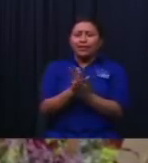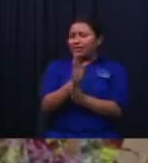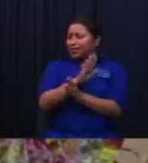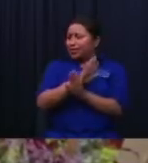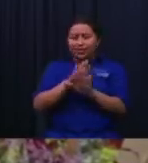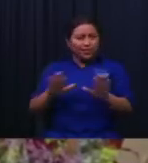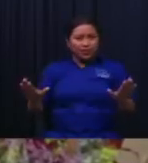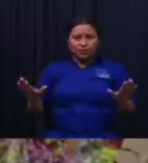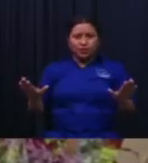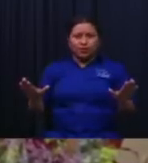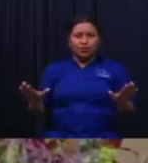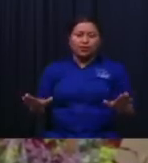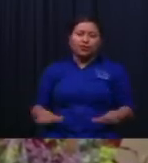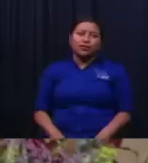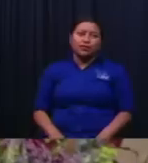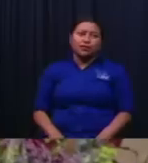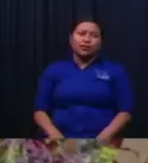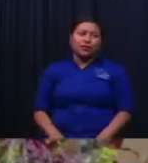más.